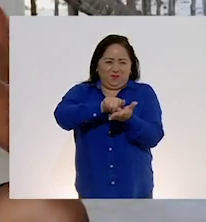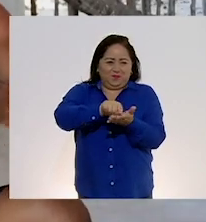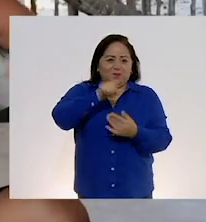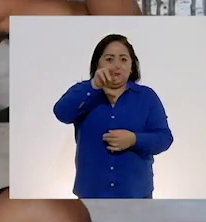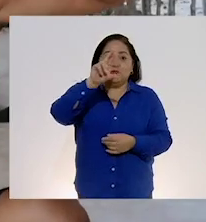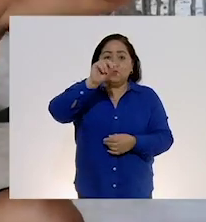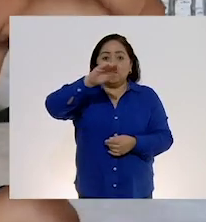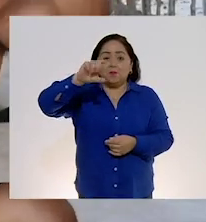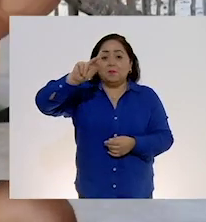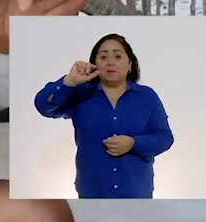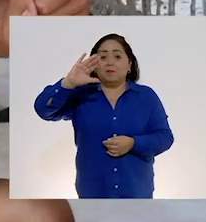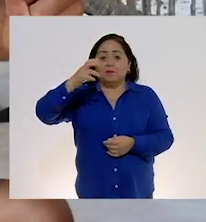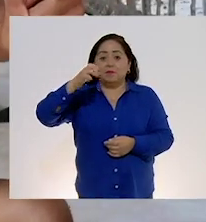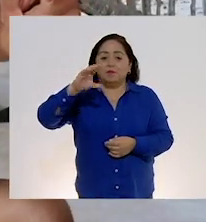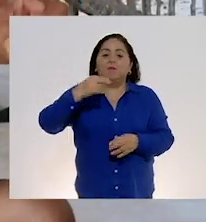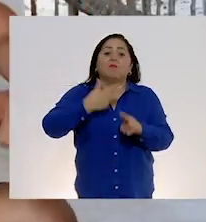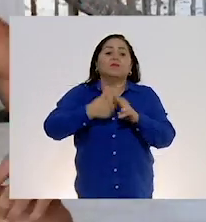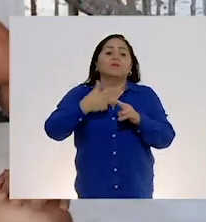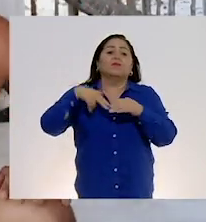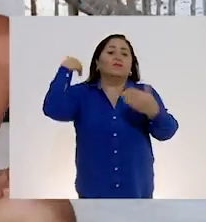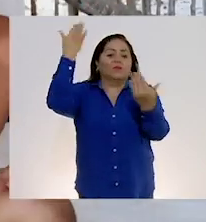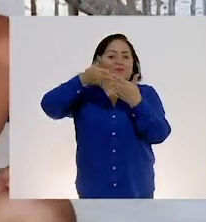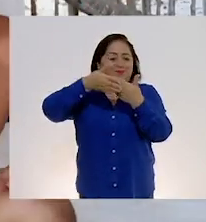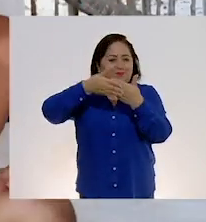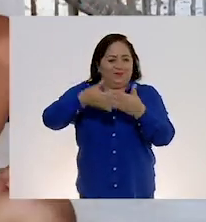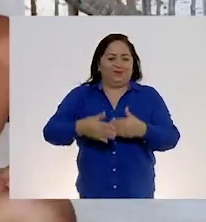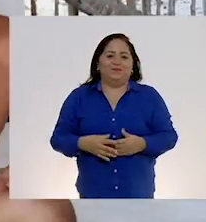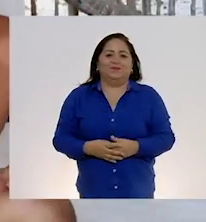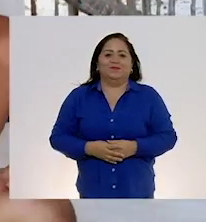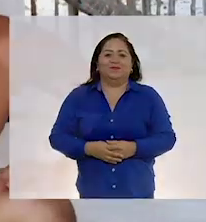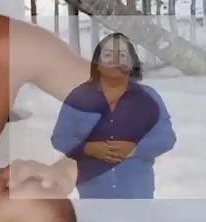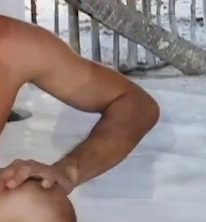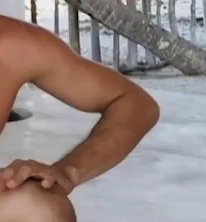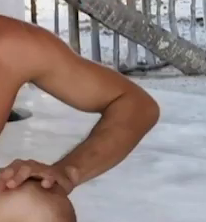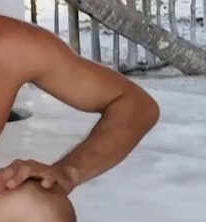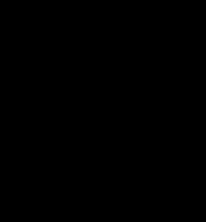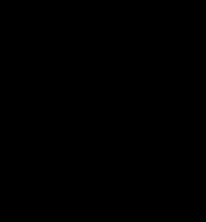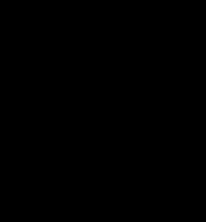Pacheco hasta la próxima para comprar un bajo monstruo Gracias.